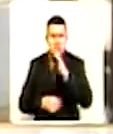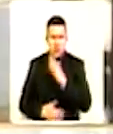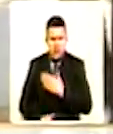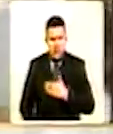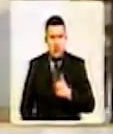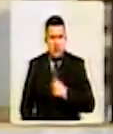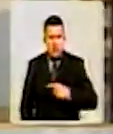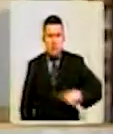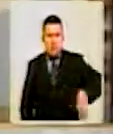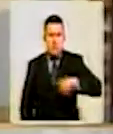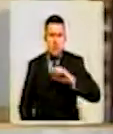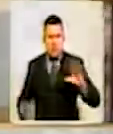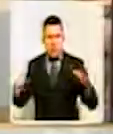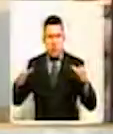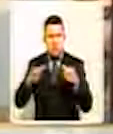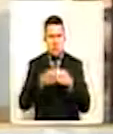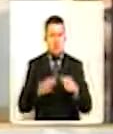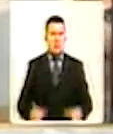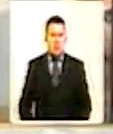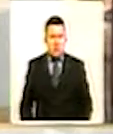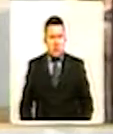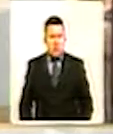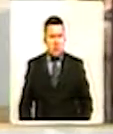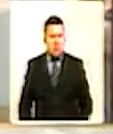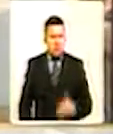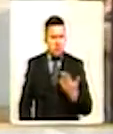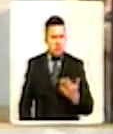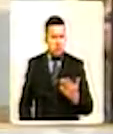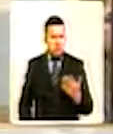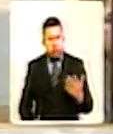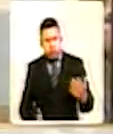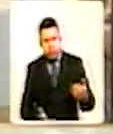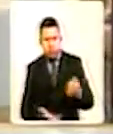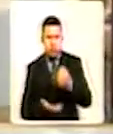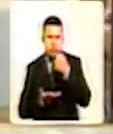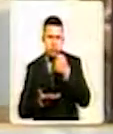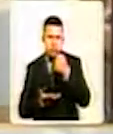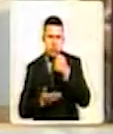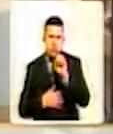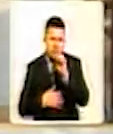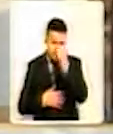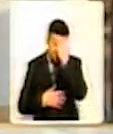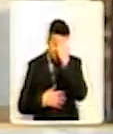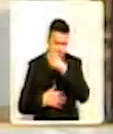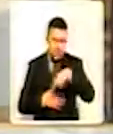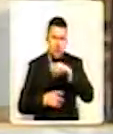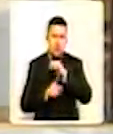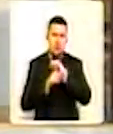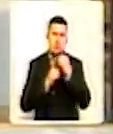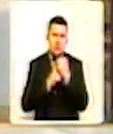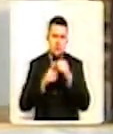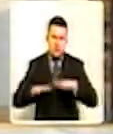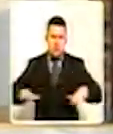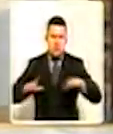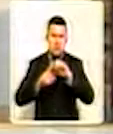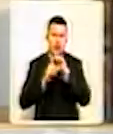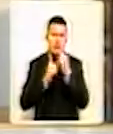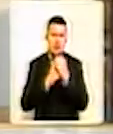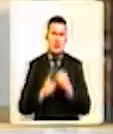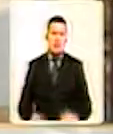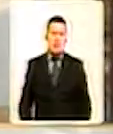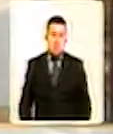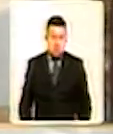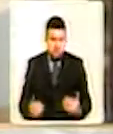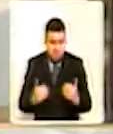contra la ética pública y contra la integridad, sino se juega con los recursos de los más vulnerables de la sociedad en los sectores